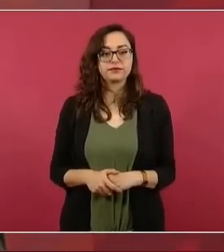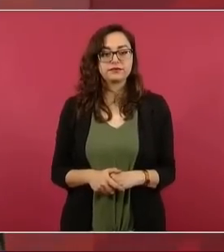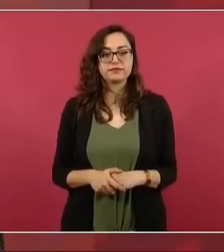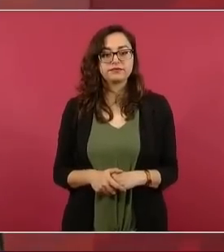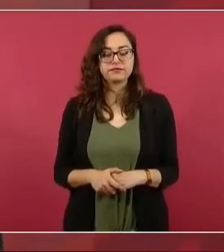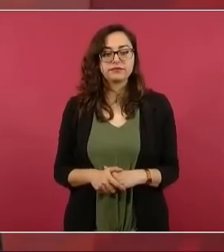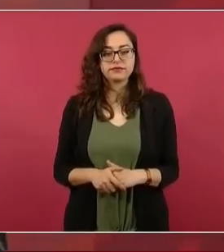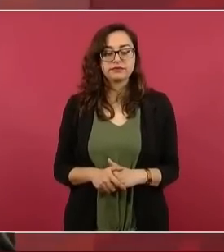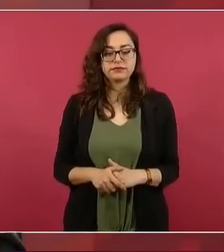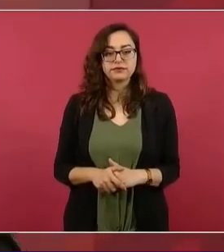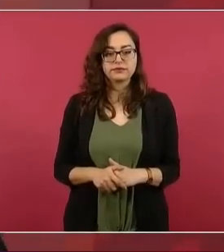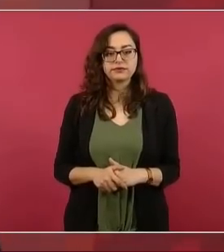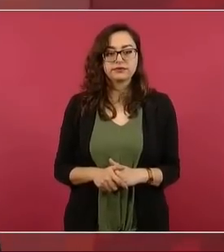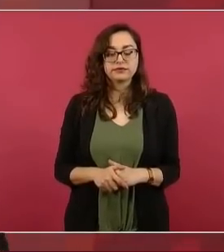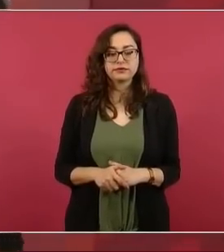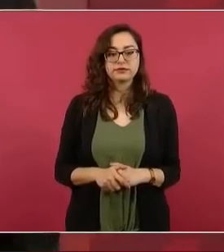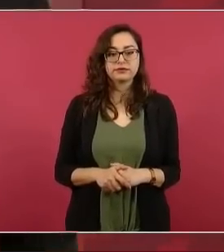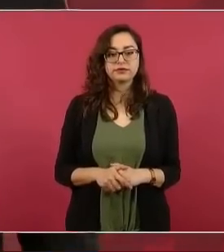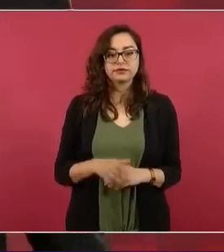Bueno,